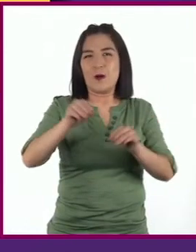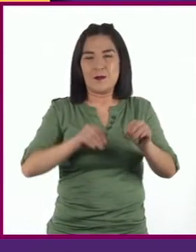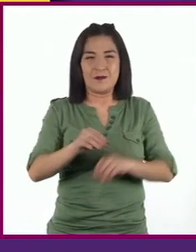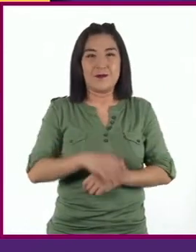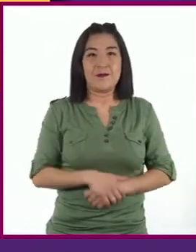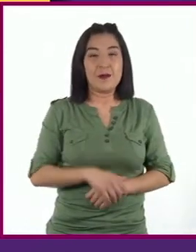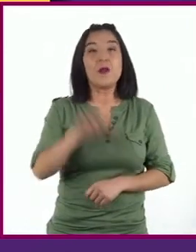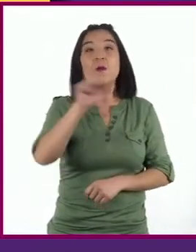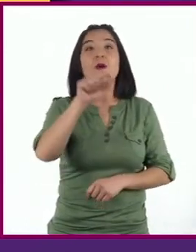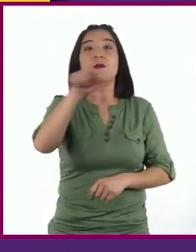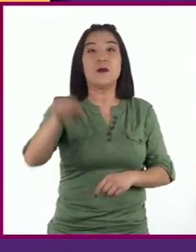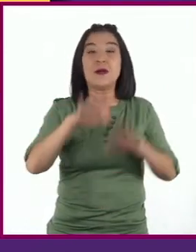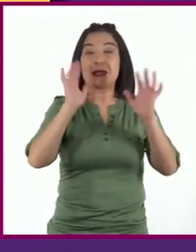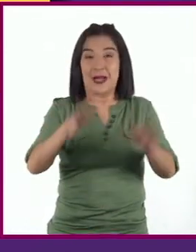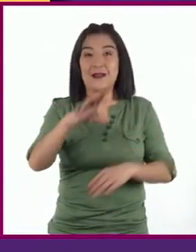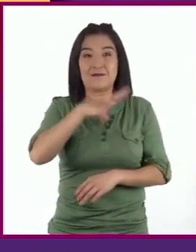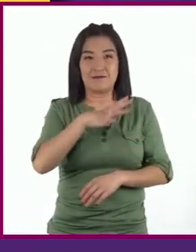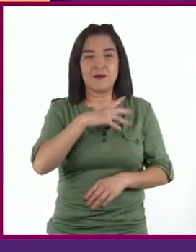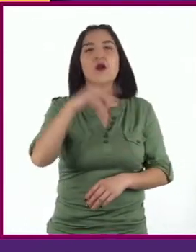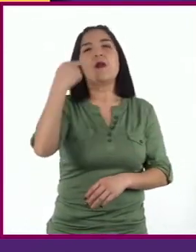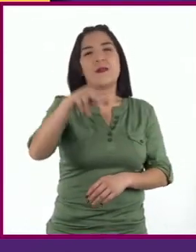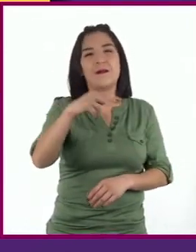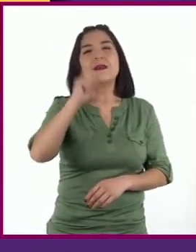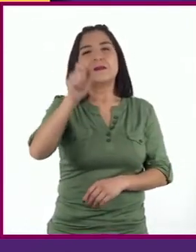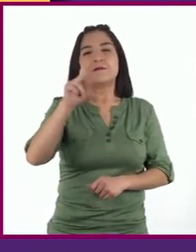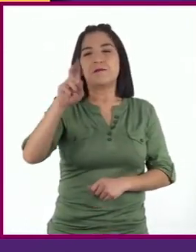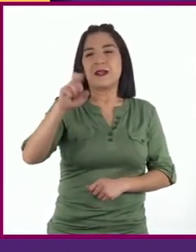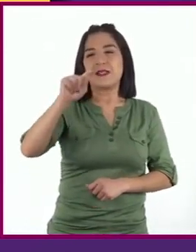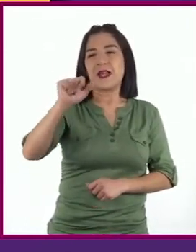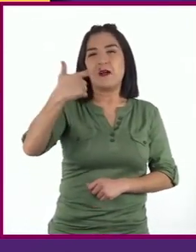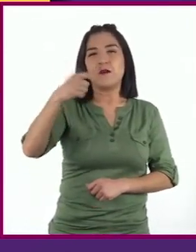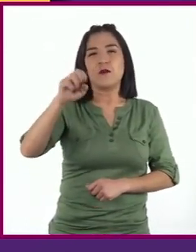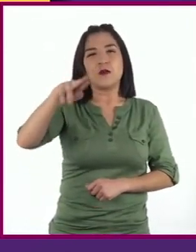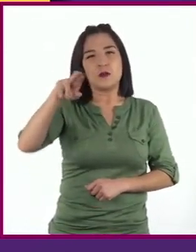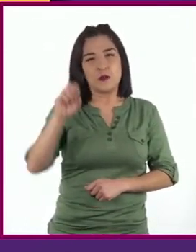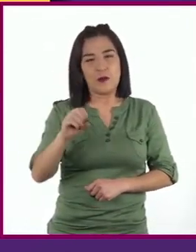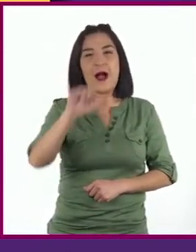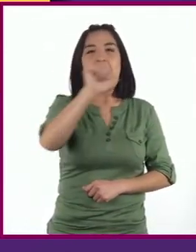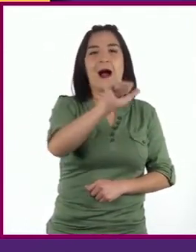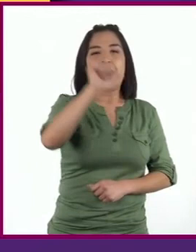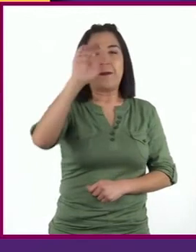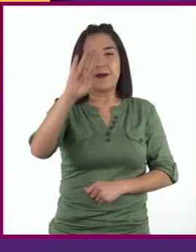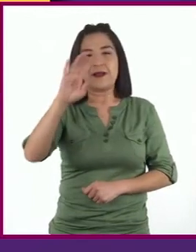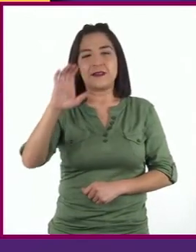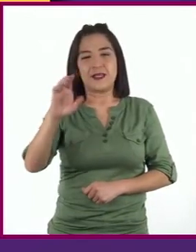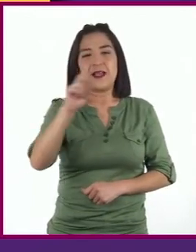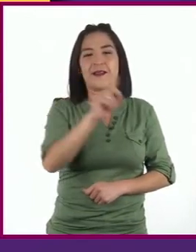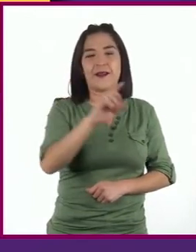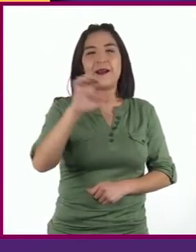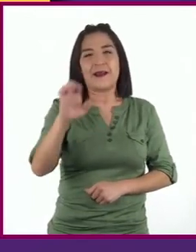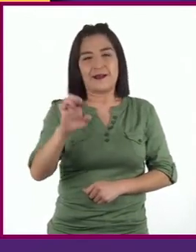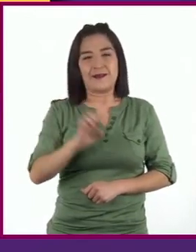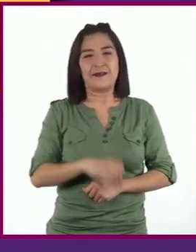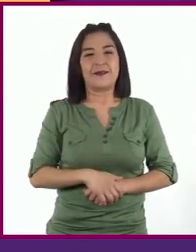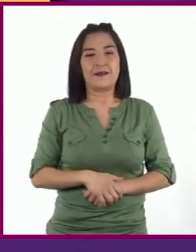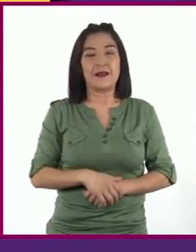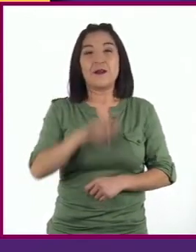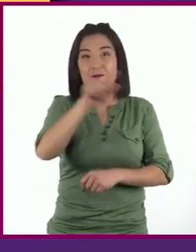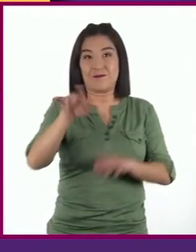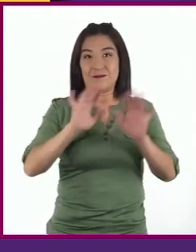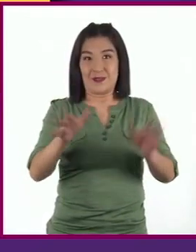Una vez que lo tengan, nómbrenlo como pentágono A, B, C, D, E. ¿Lo